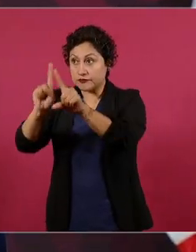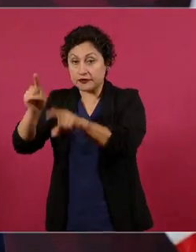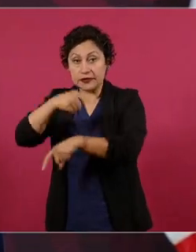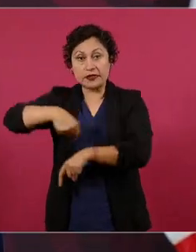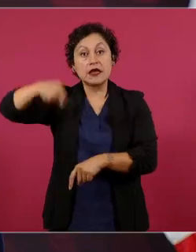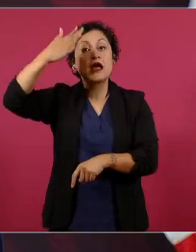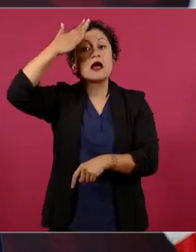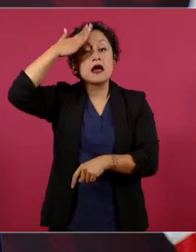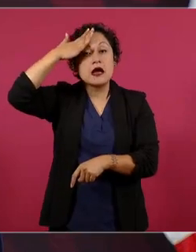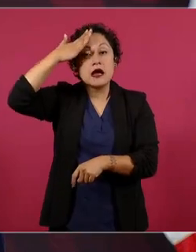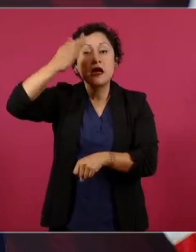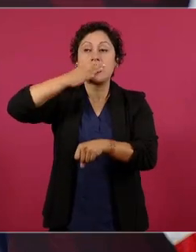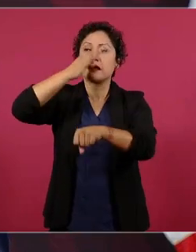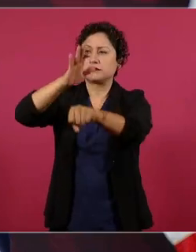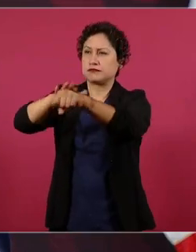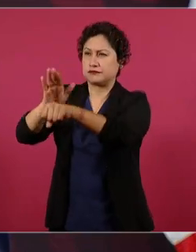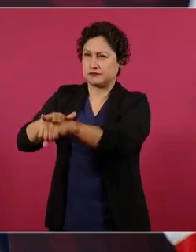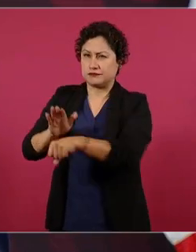que no son